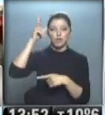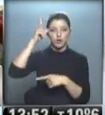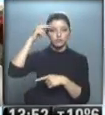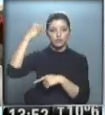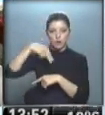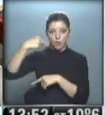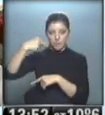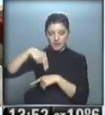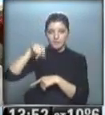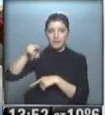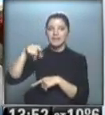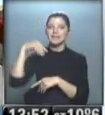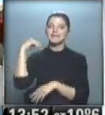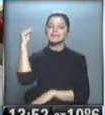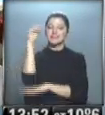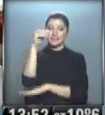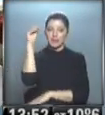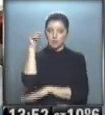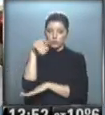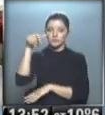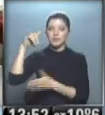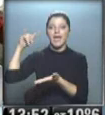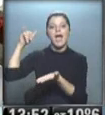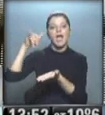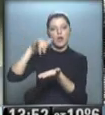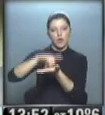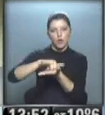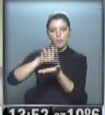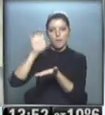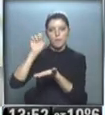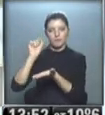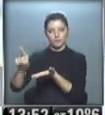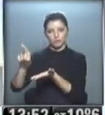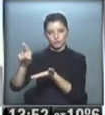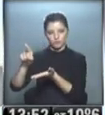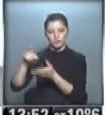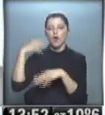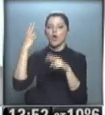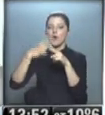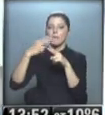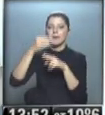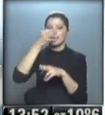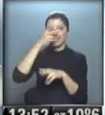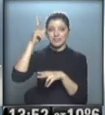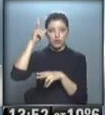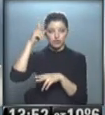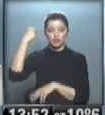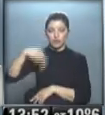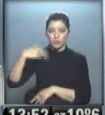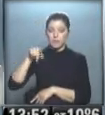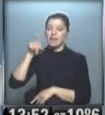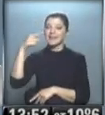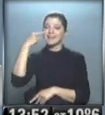Santa Cruz con motivo de la inauguración del aeródromo provincial el turbio diagonal 28 de noviembre Desde allí el ministro de defensa